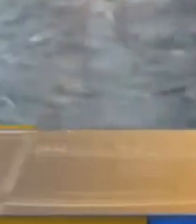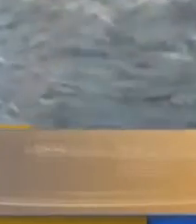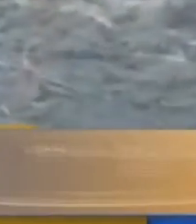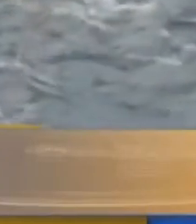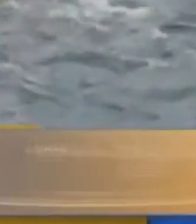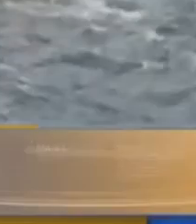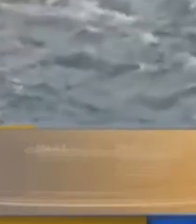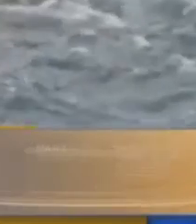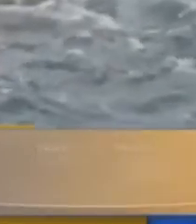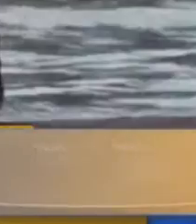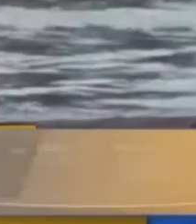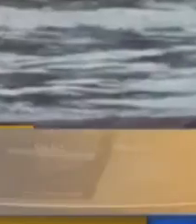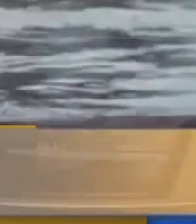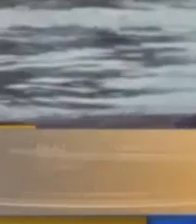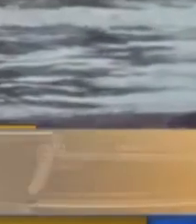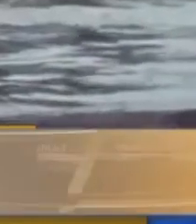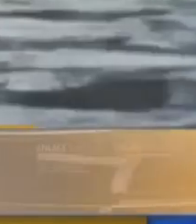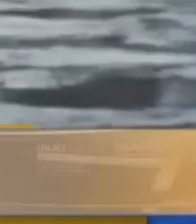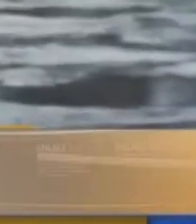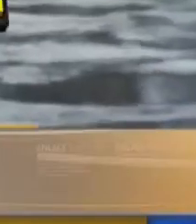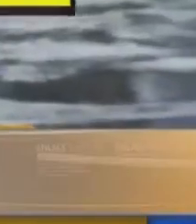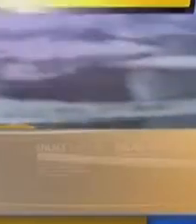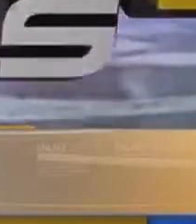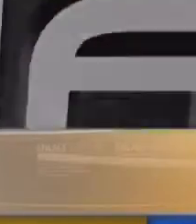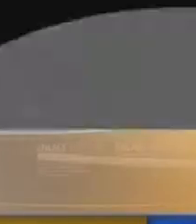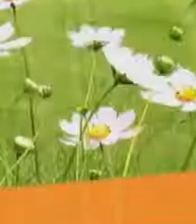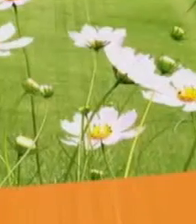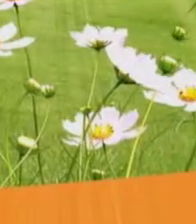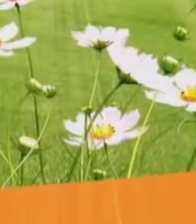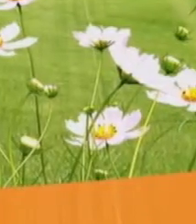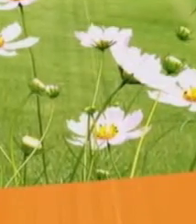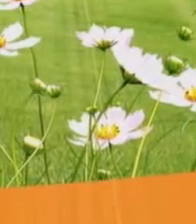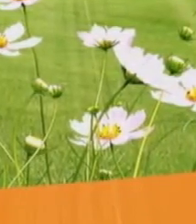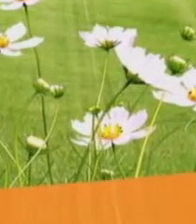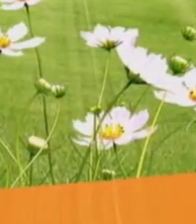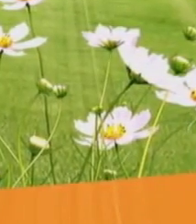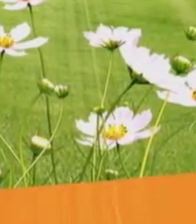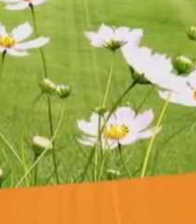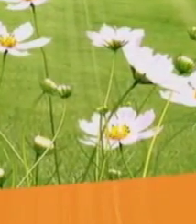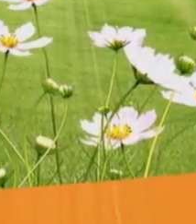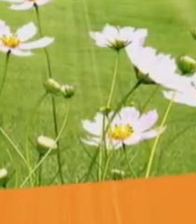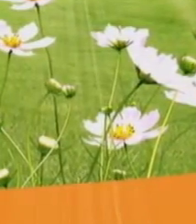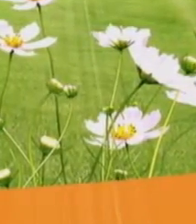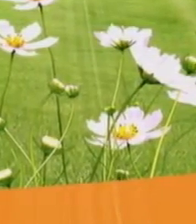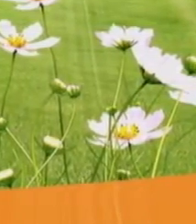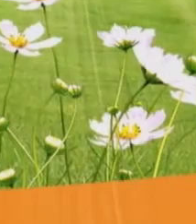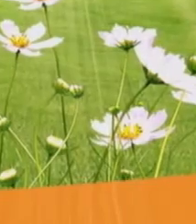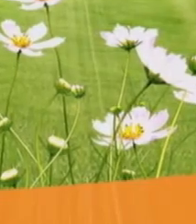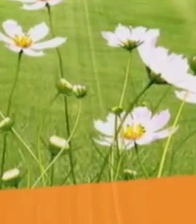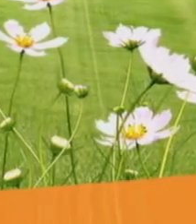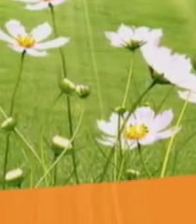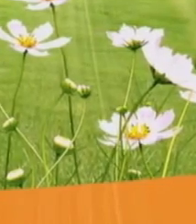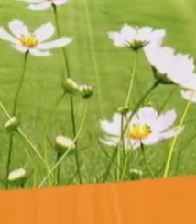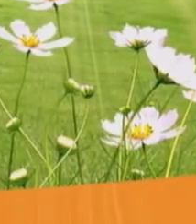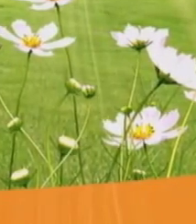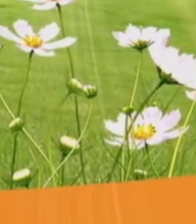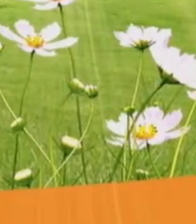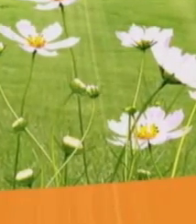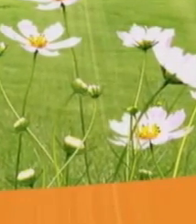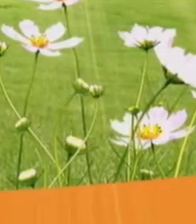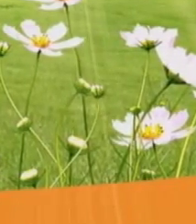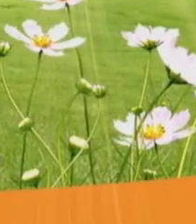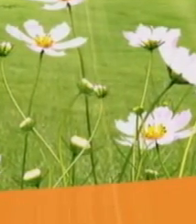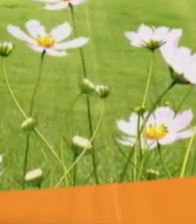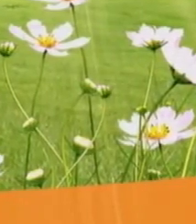a desistir de la idea del suicidio y buscar a Dios como fuente de vida. Con el patrocinio de Barzola Ecológico, Barzola Aroma, Delicias, Líder en